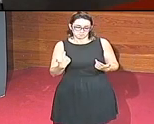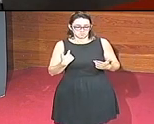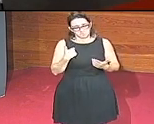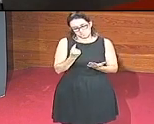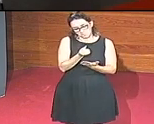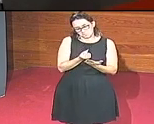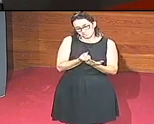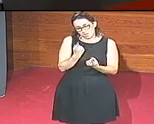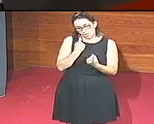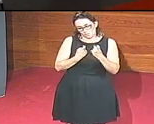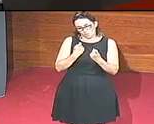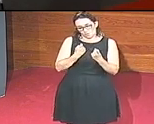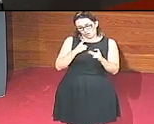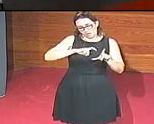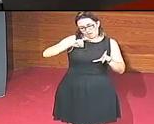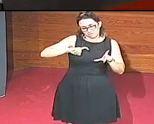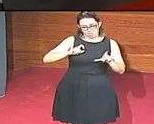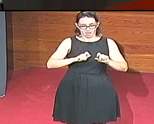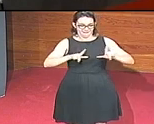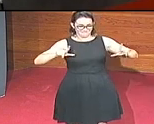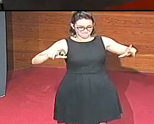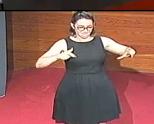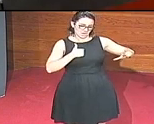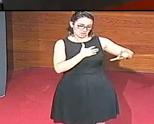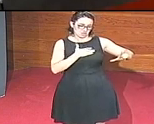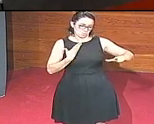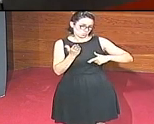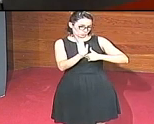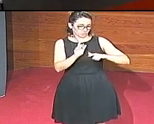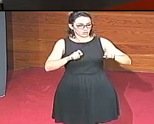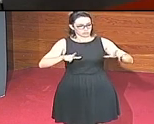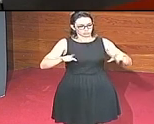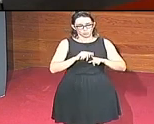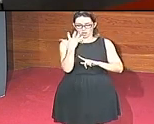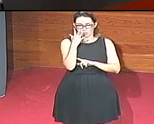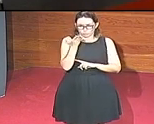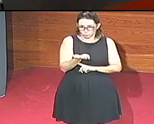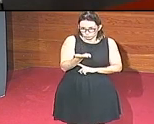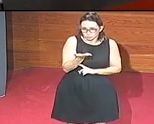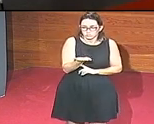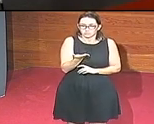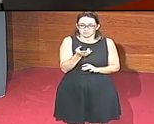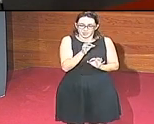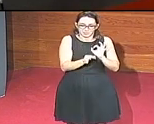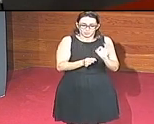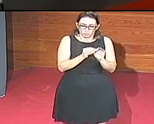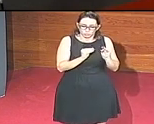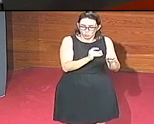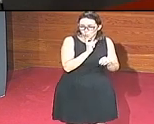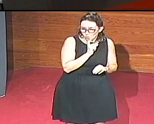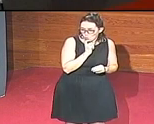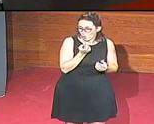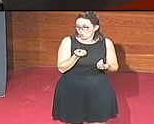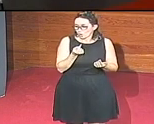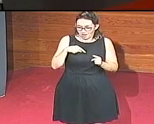infografía así de grande contando un poco pues la importancia de los árboles cuáles son sus ciclos que los anillos